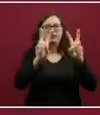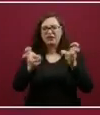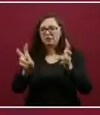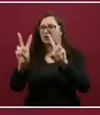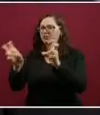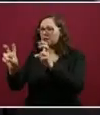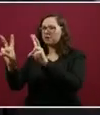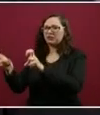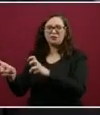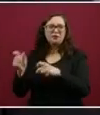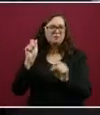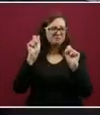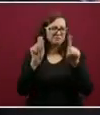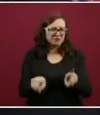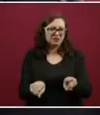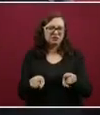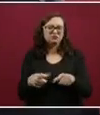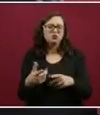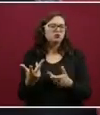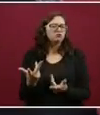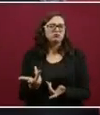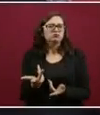llega a